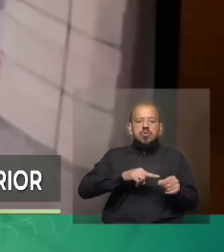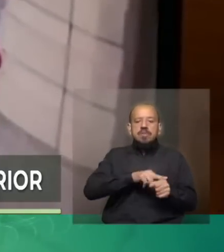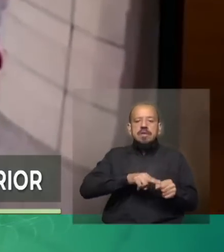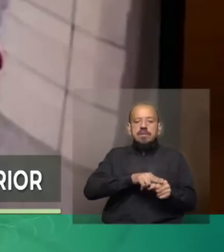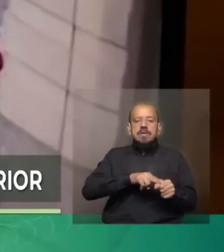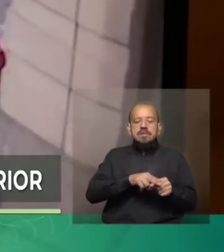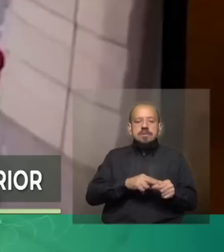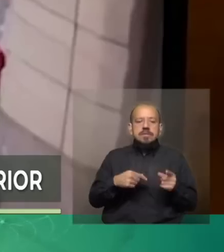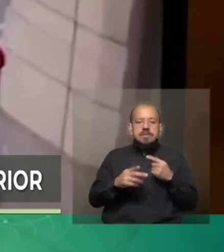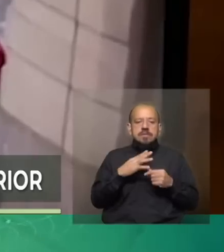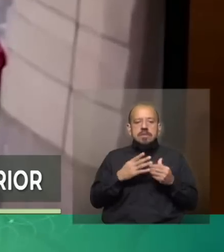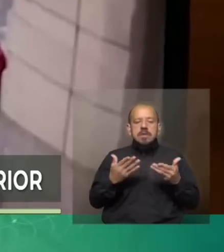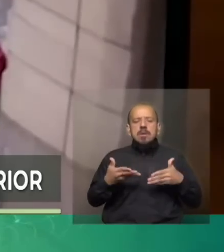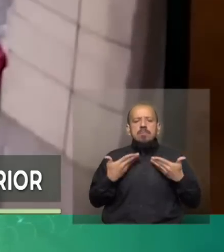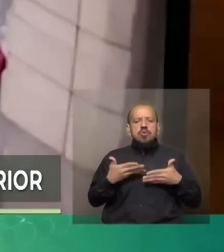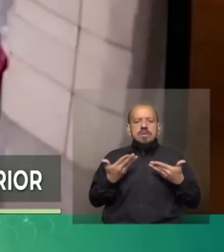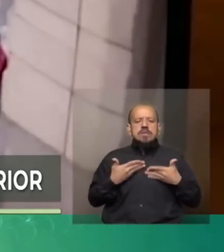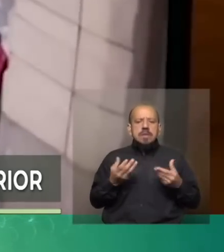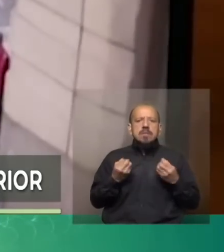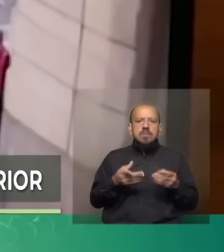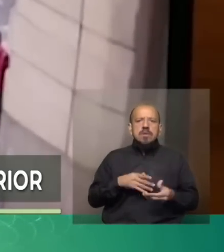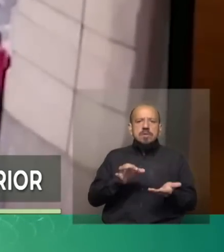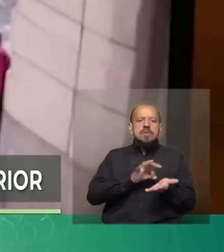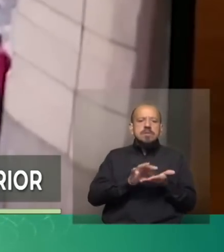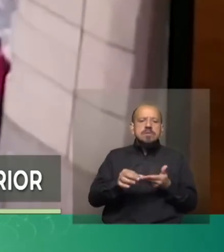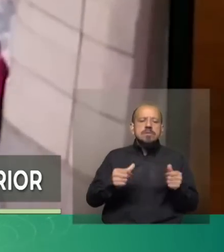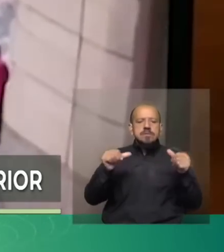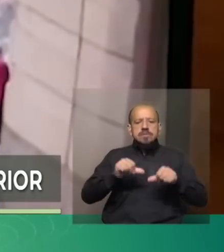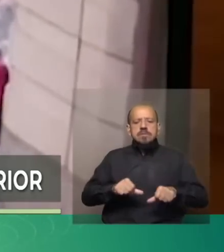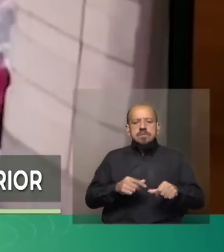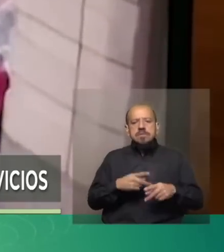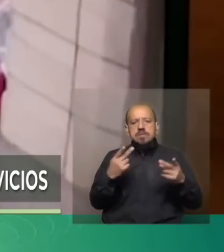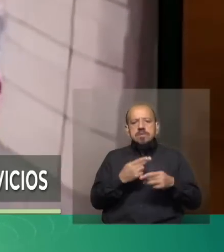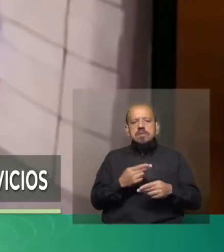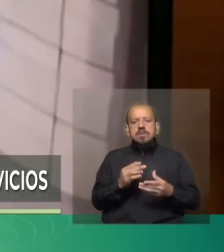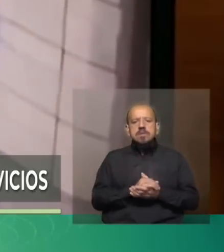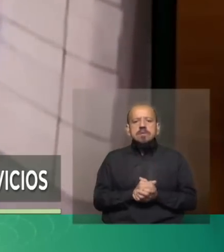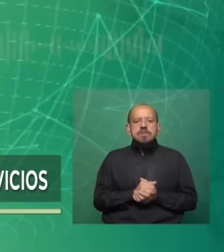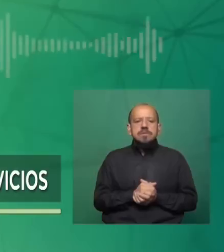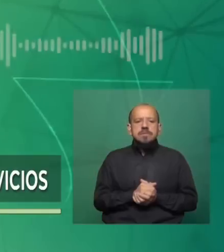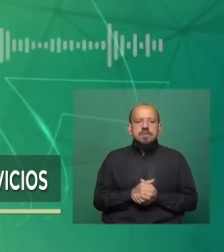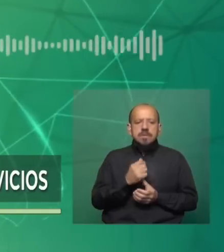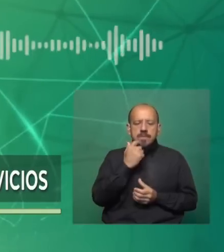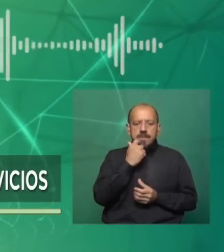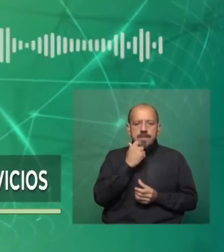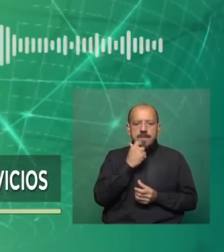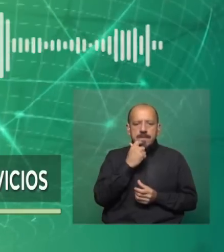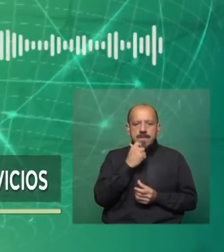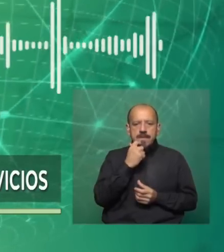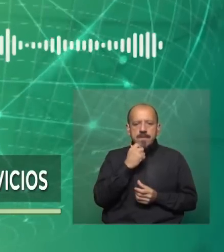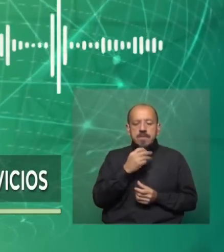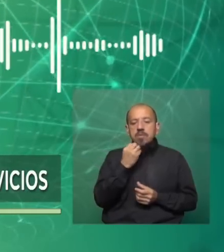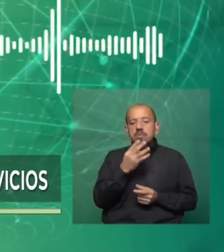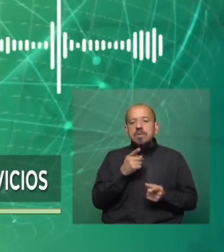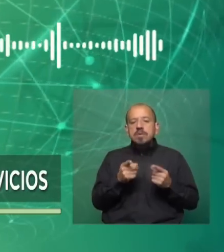varias semanas Pablo se quejan de astesiano porque el servicio de seguridad es malo y decide cortar el vínculo Ale cómo andás